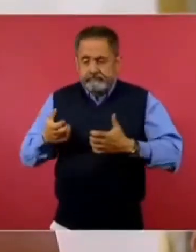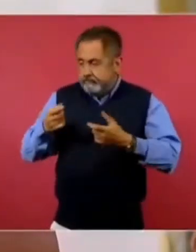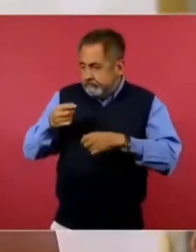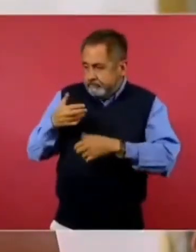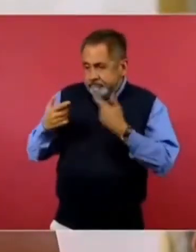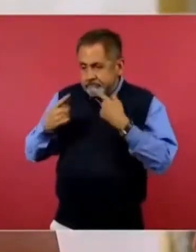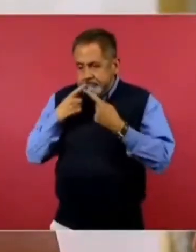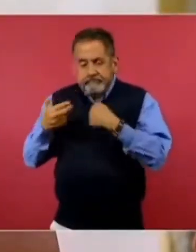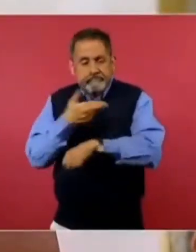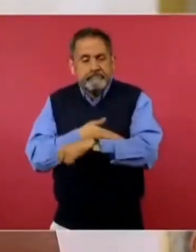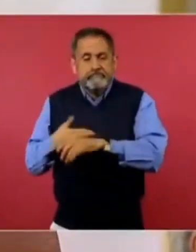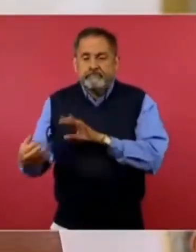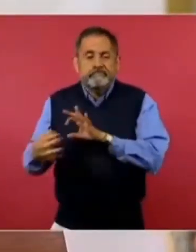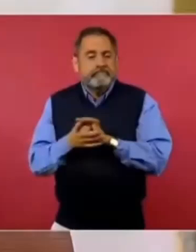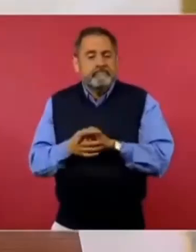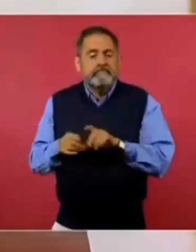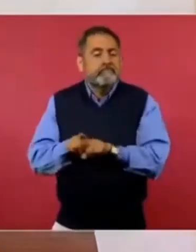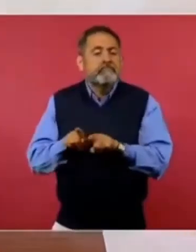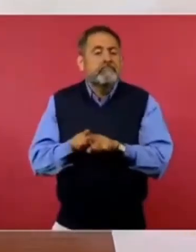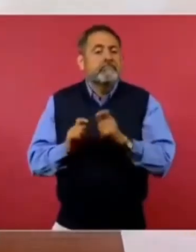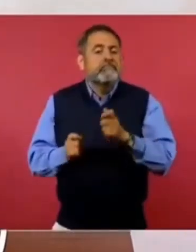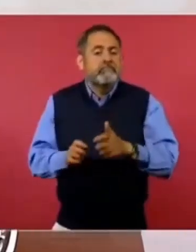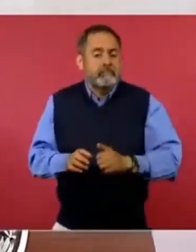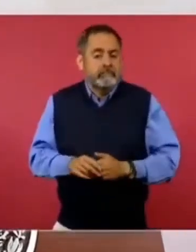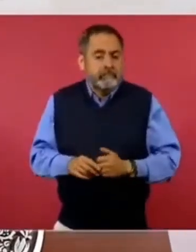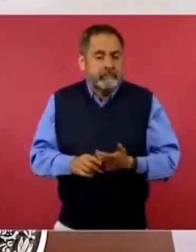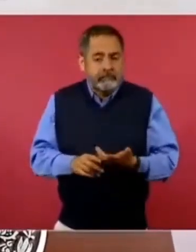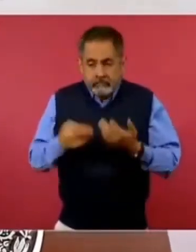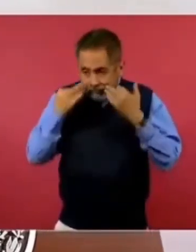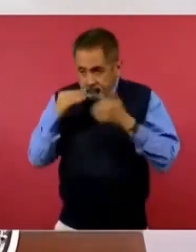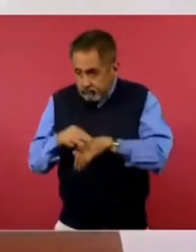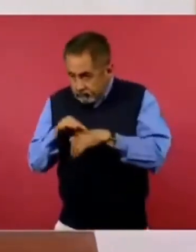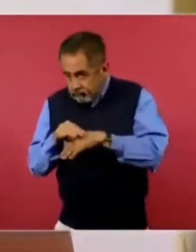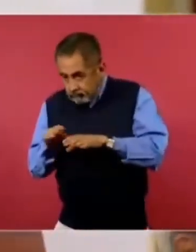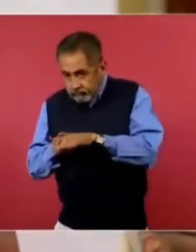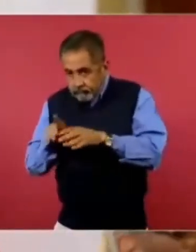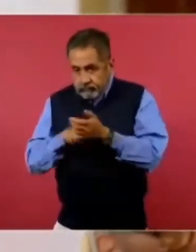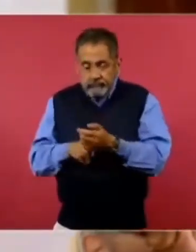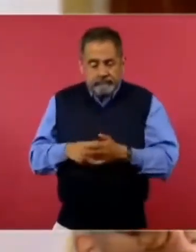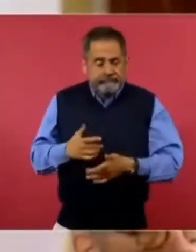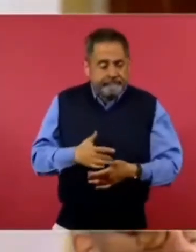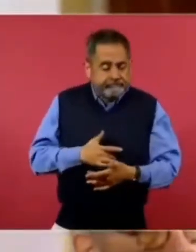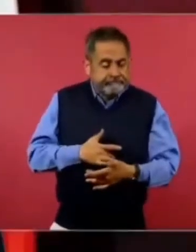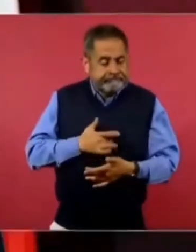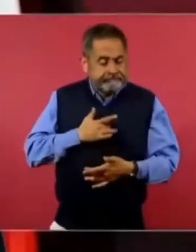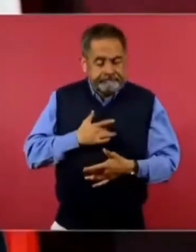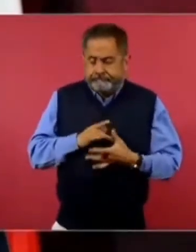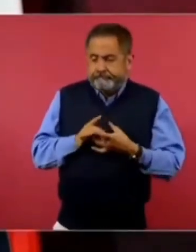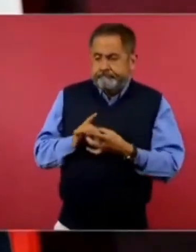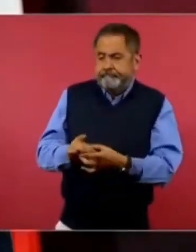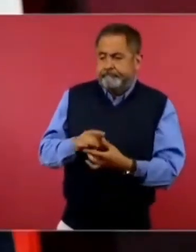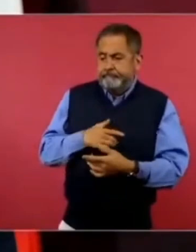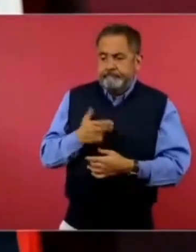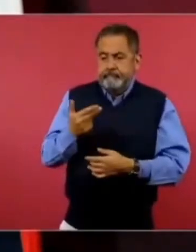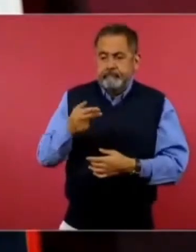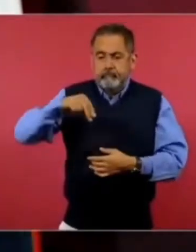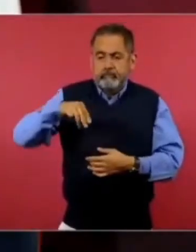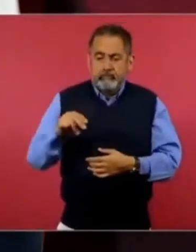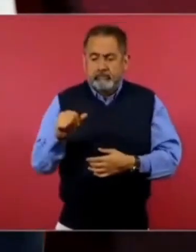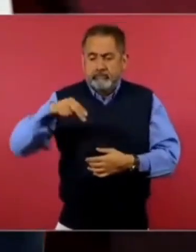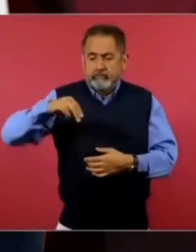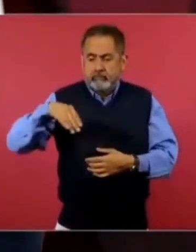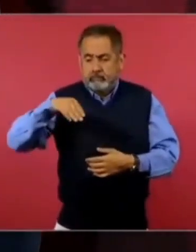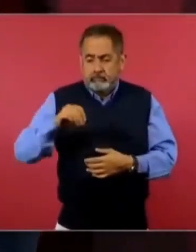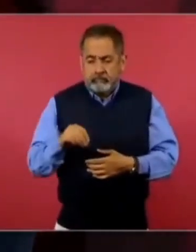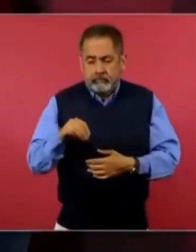está apegada a lo que es el humanismo mexicano y nos ha dado